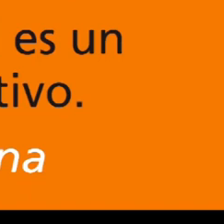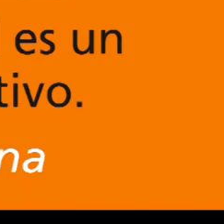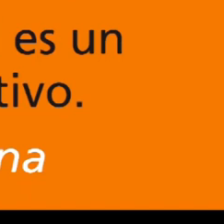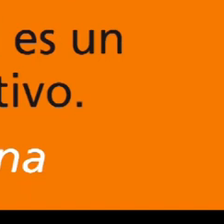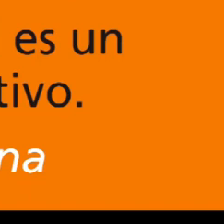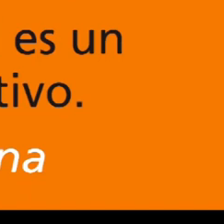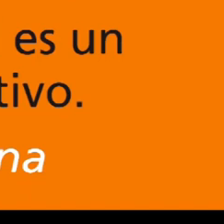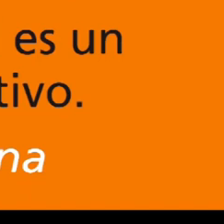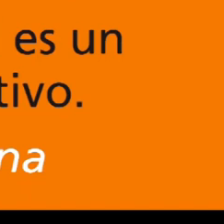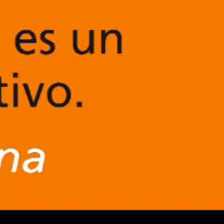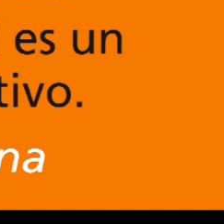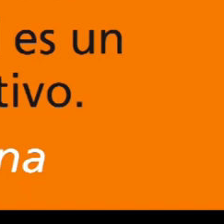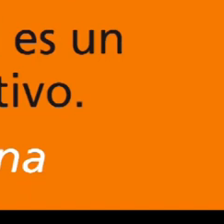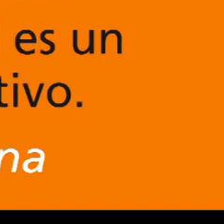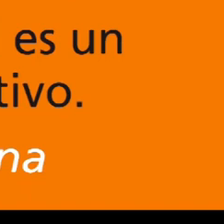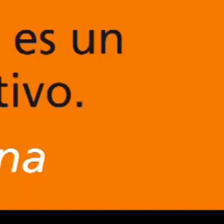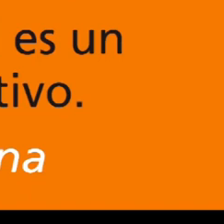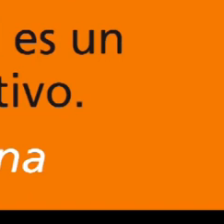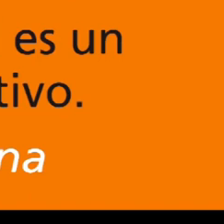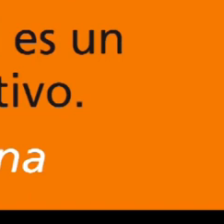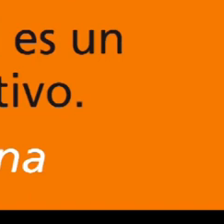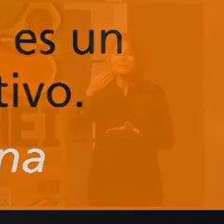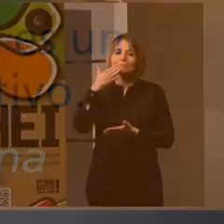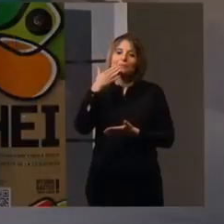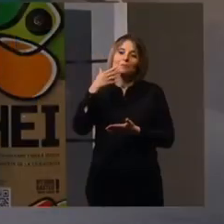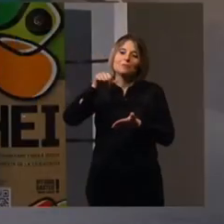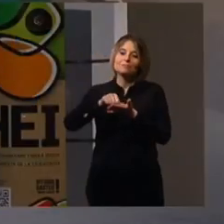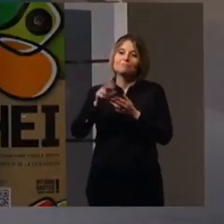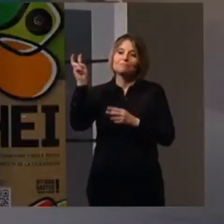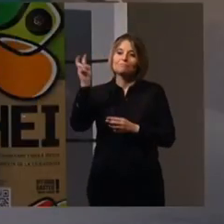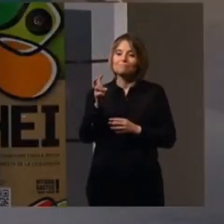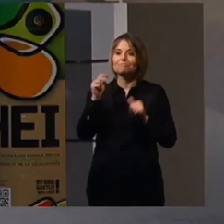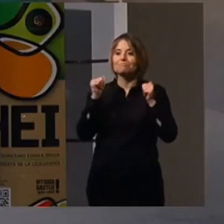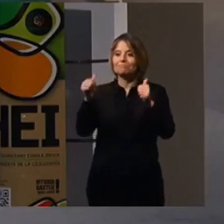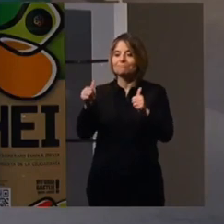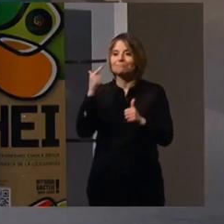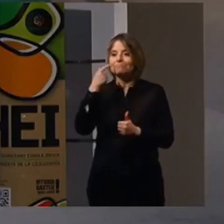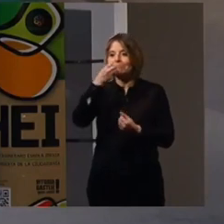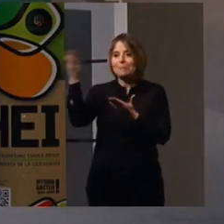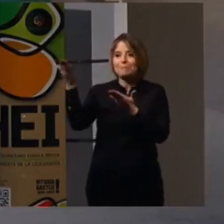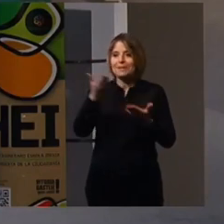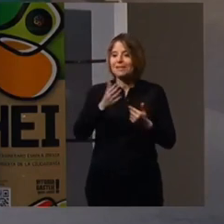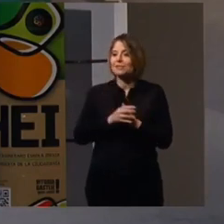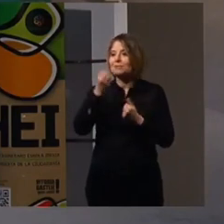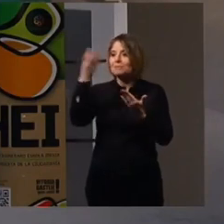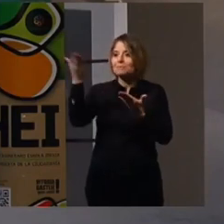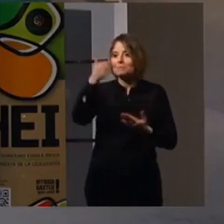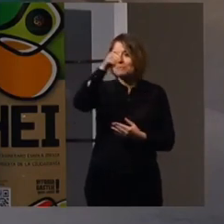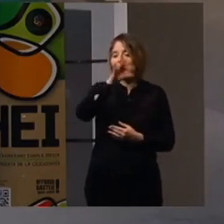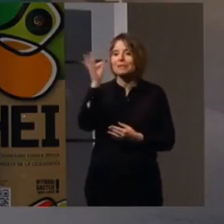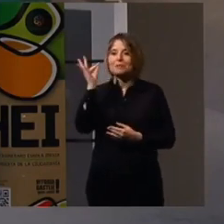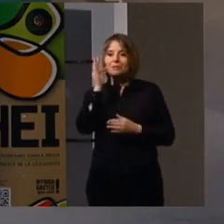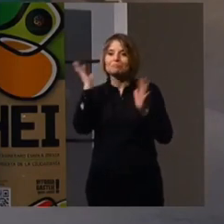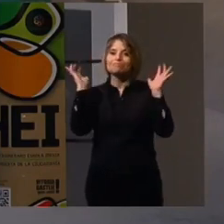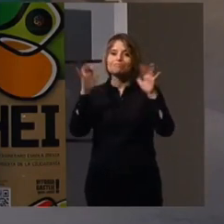Ongi etorri izan zaitezte herritartasunerako eskola irekiaren saio berri honetara. Decía que bienvenidos y bienvenidas a un